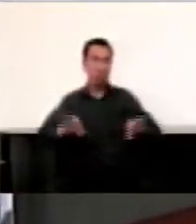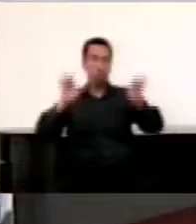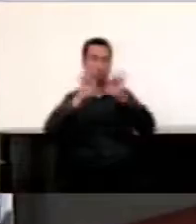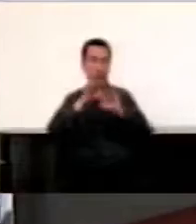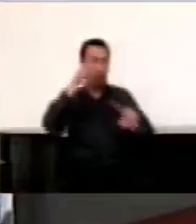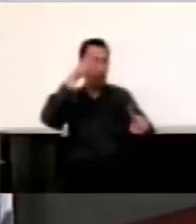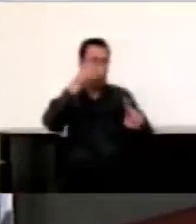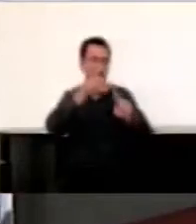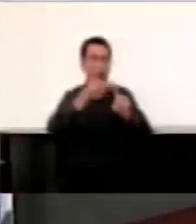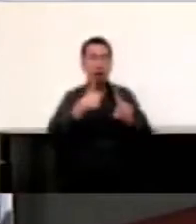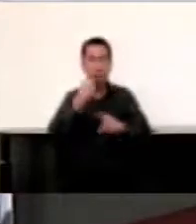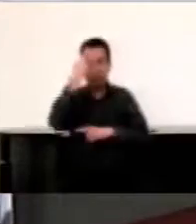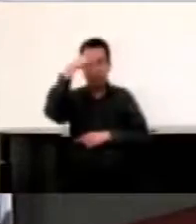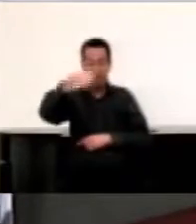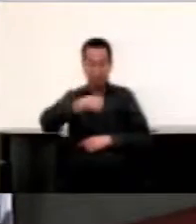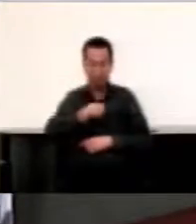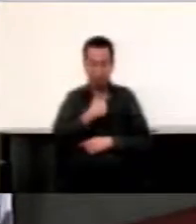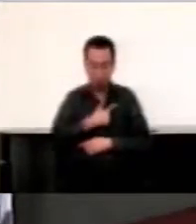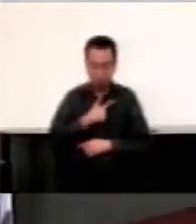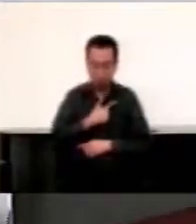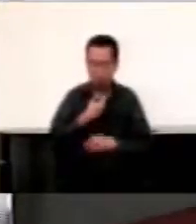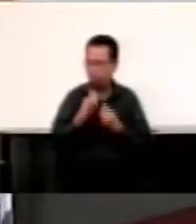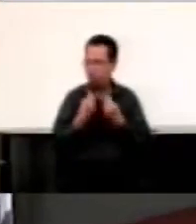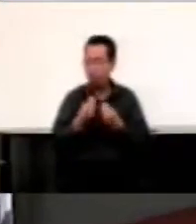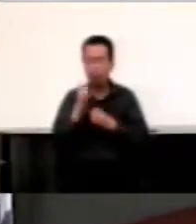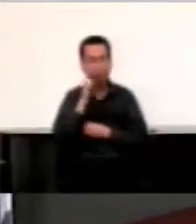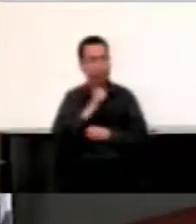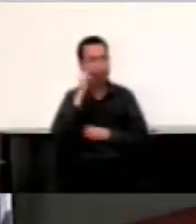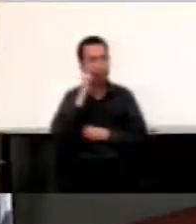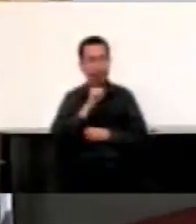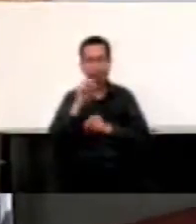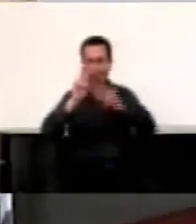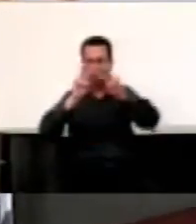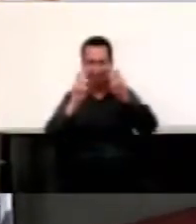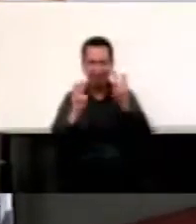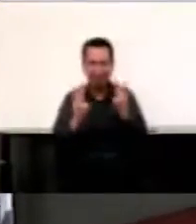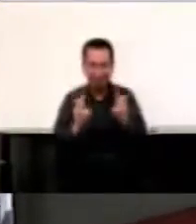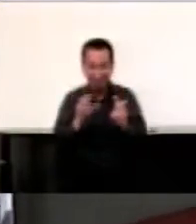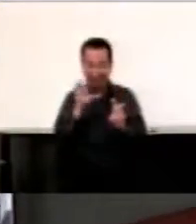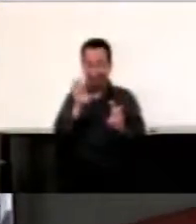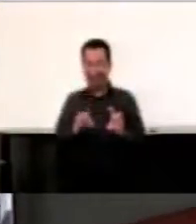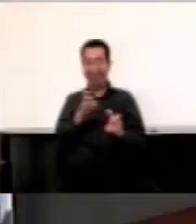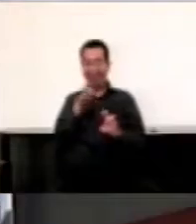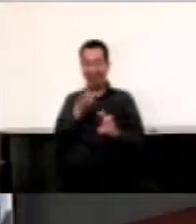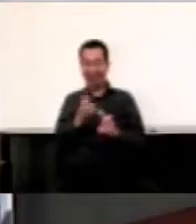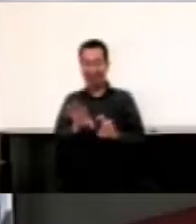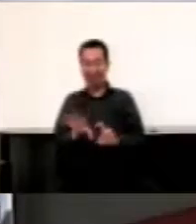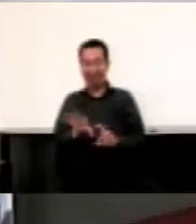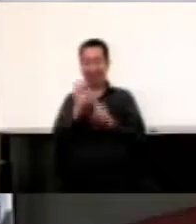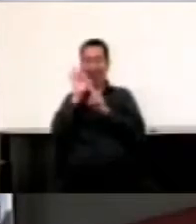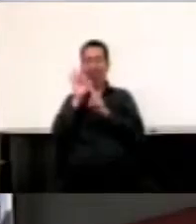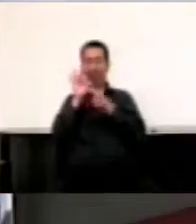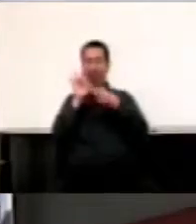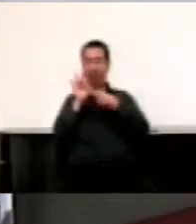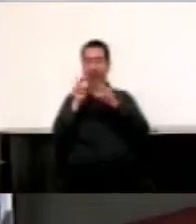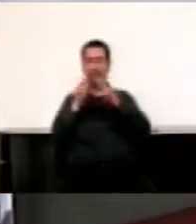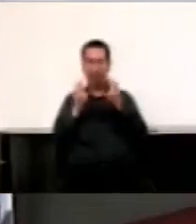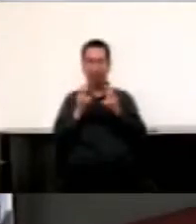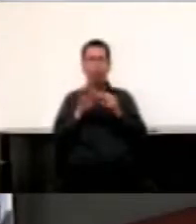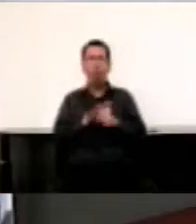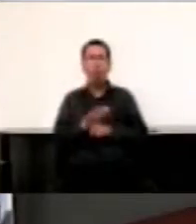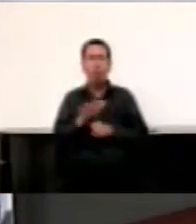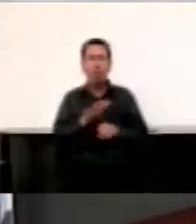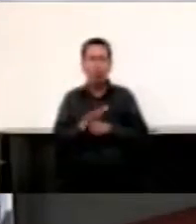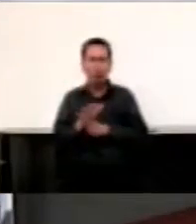gustó mucho una parte, la verdad es que hay de aquí muchísimos temas de los que uno podría hablar por mucho tiempo. Hay un tema que a mí me